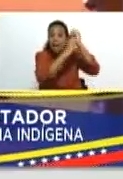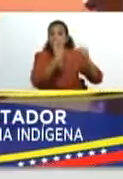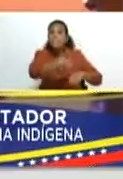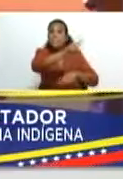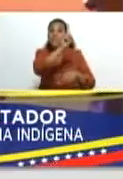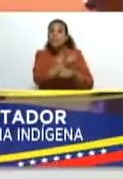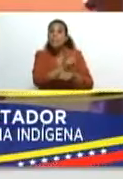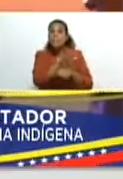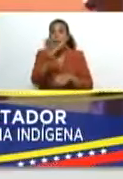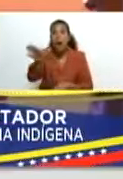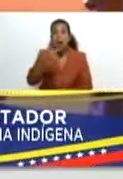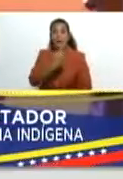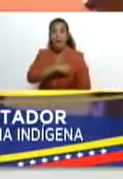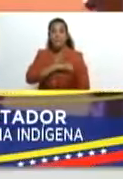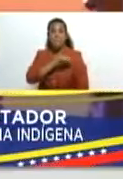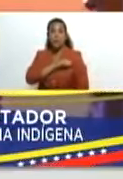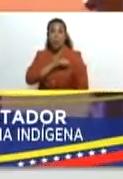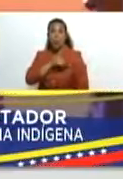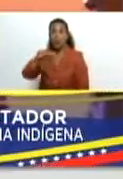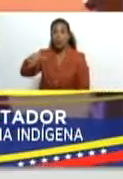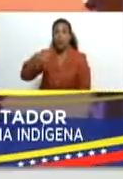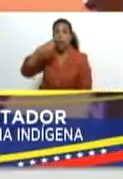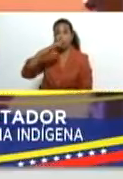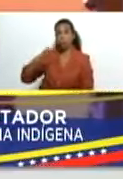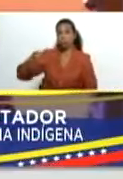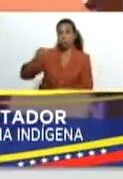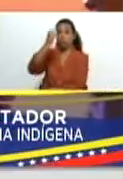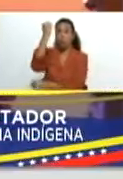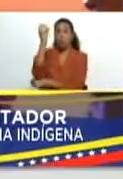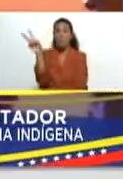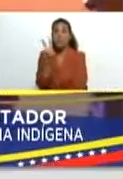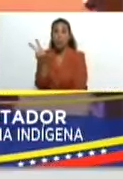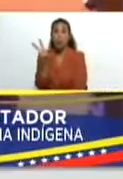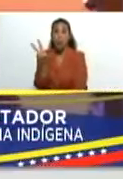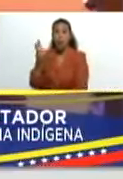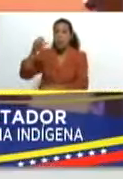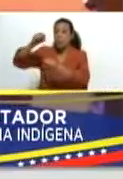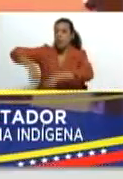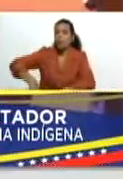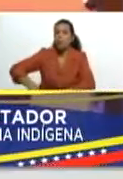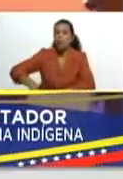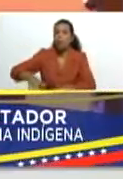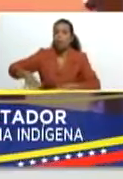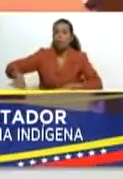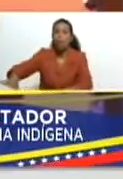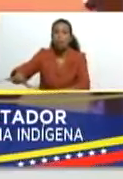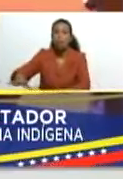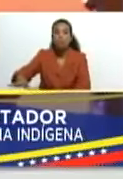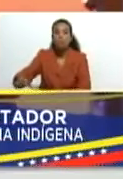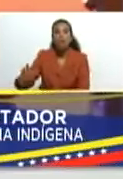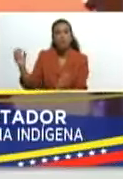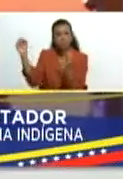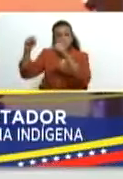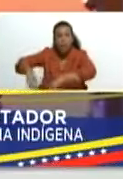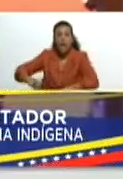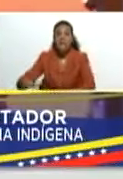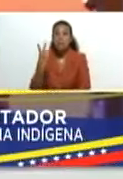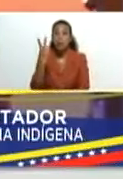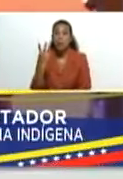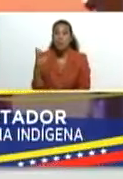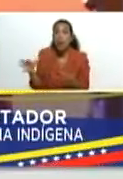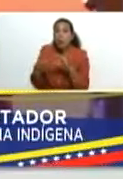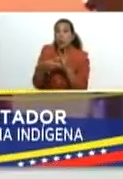principales de la epopeya independentista venezolana, derrotada para entonces, había sido derrotada la Segunda